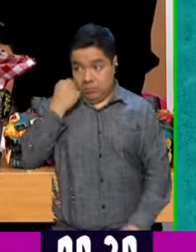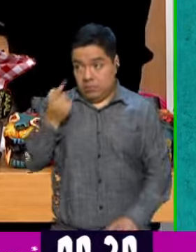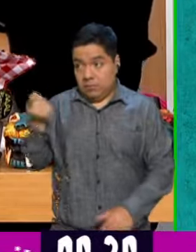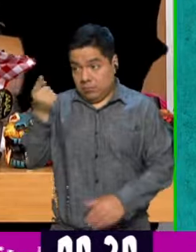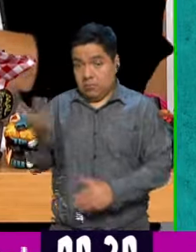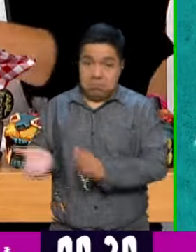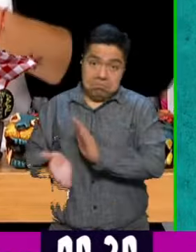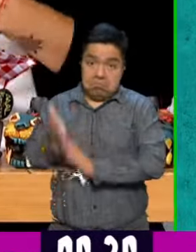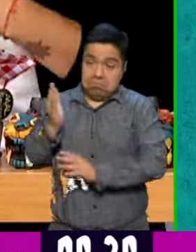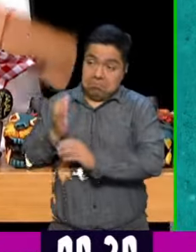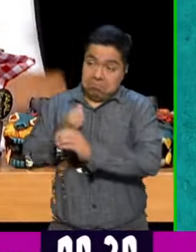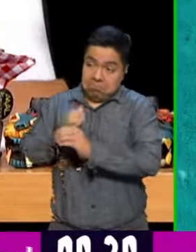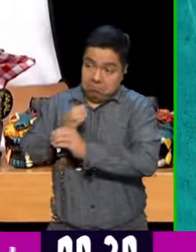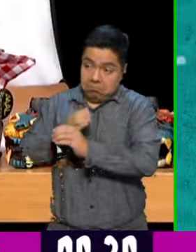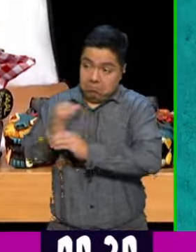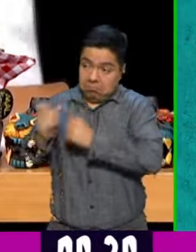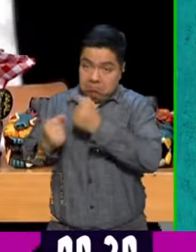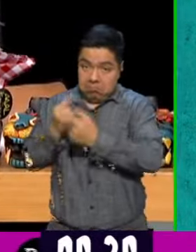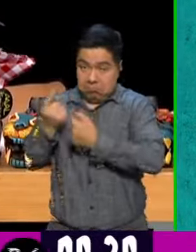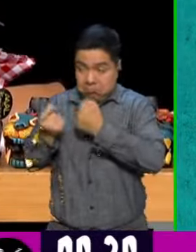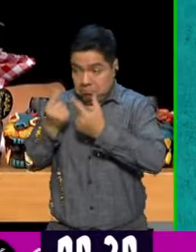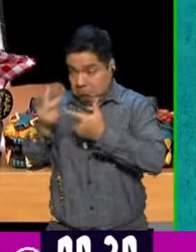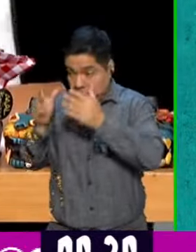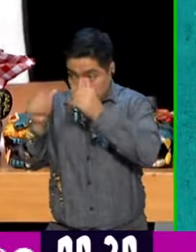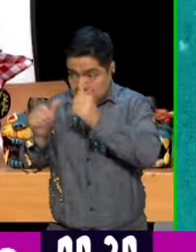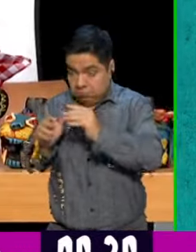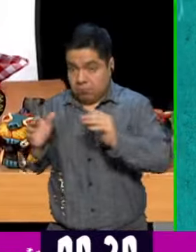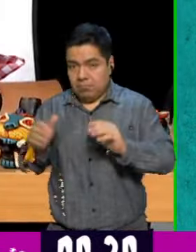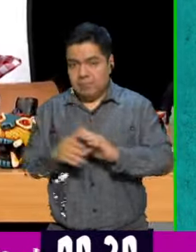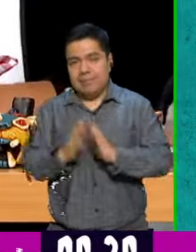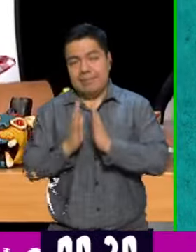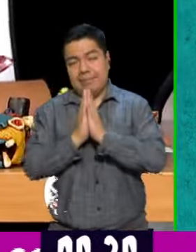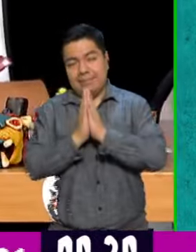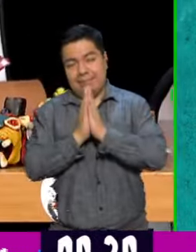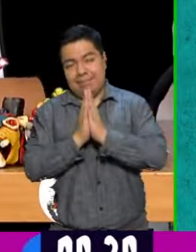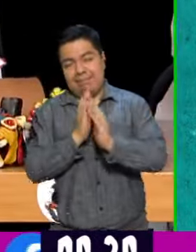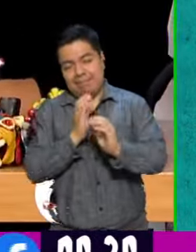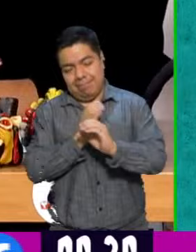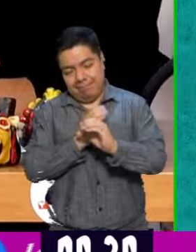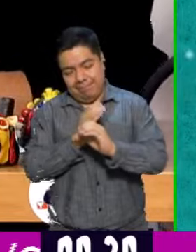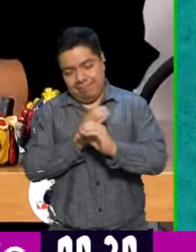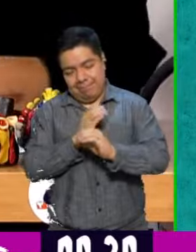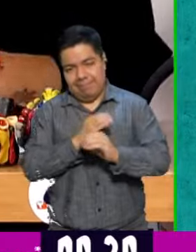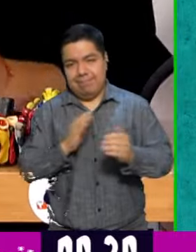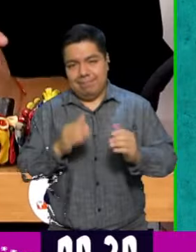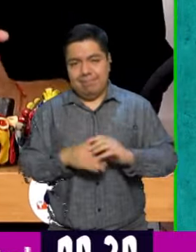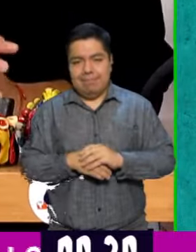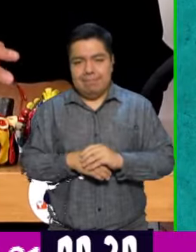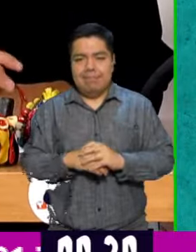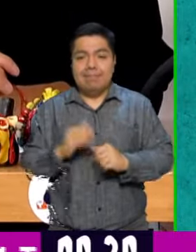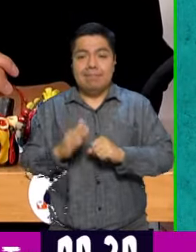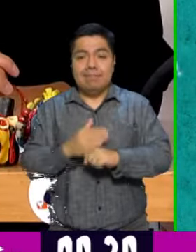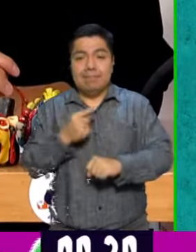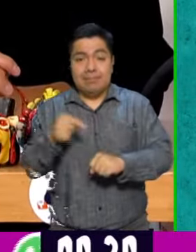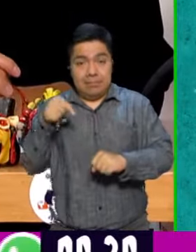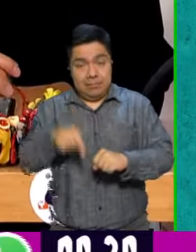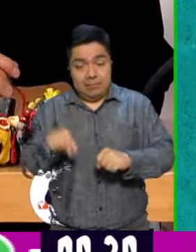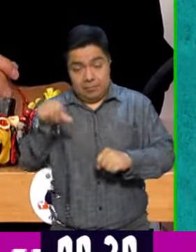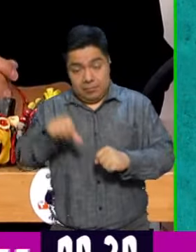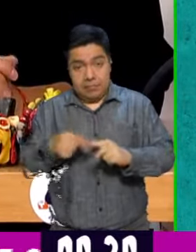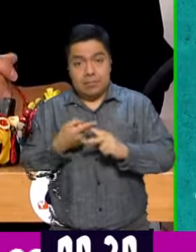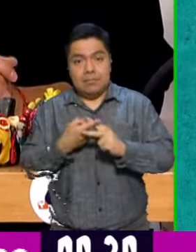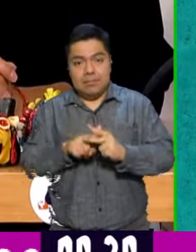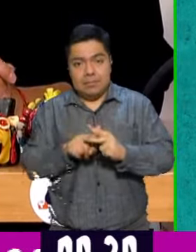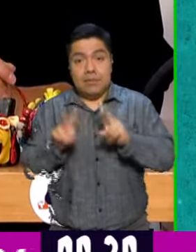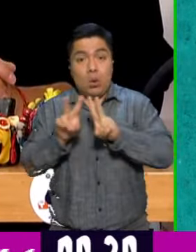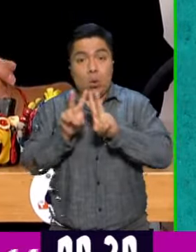a platicar, alguna cosa, ponerse al corriente? Sí, por favor, mi charro. Bueno, pues vamos a empezar porque hoy les traigo un tema